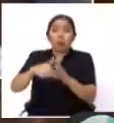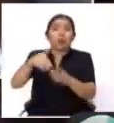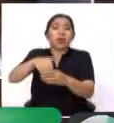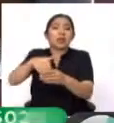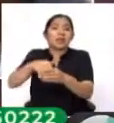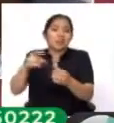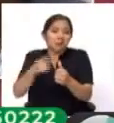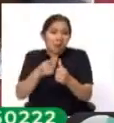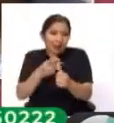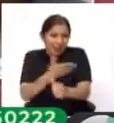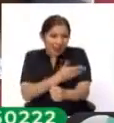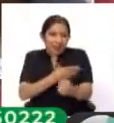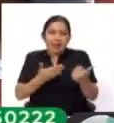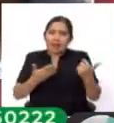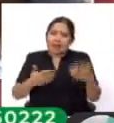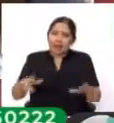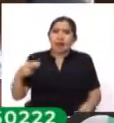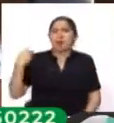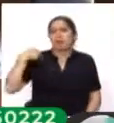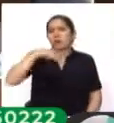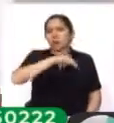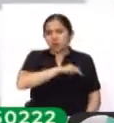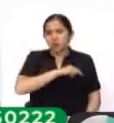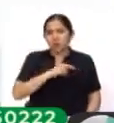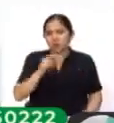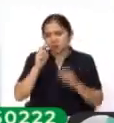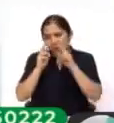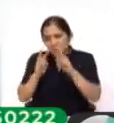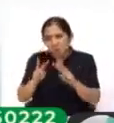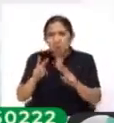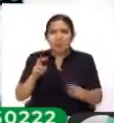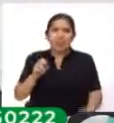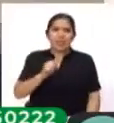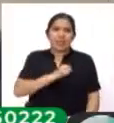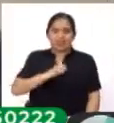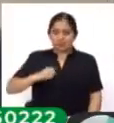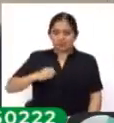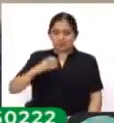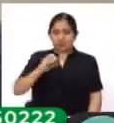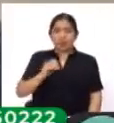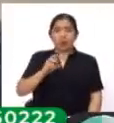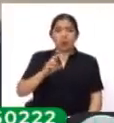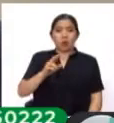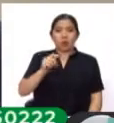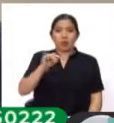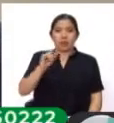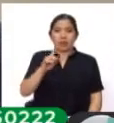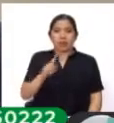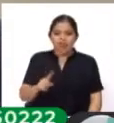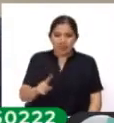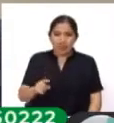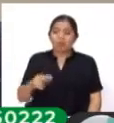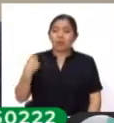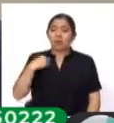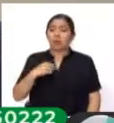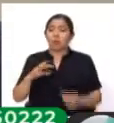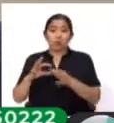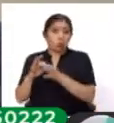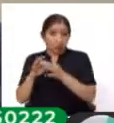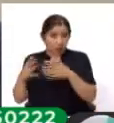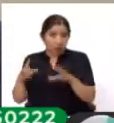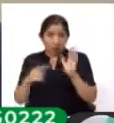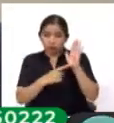algo que nosotros habíamos estipulado, lo había declarado el senador Óscar Ortiz como candidato a presidente y lo habíamos presentado como alianza, de que la